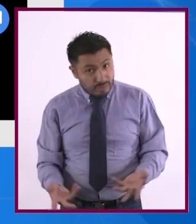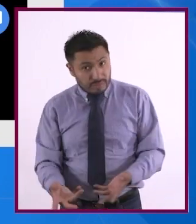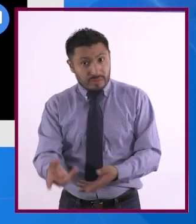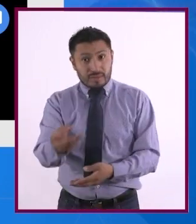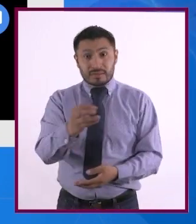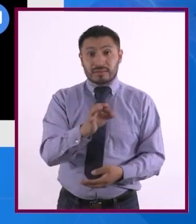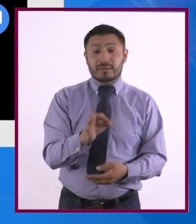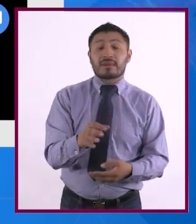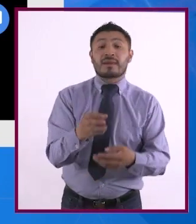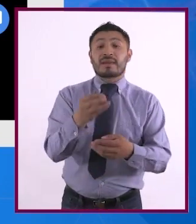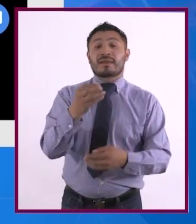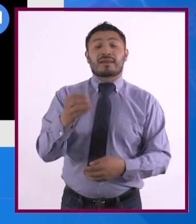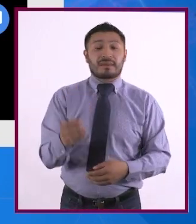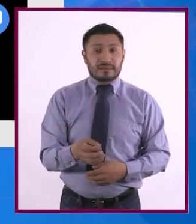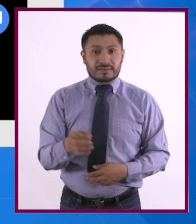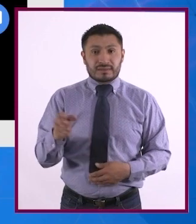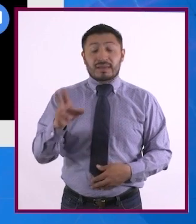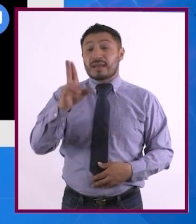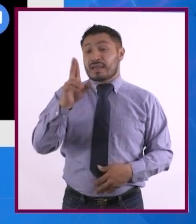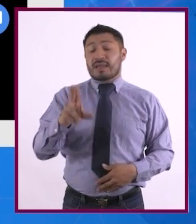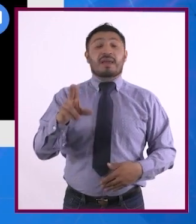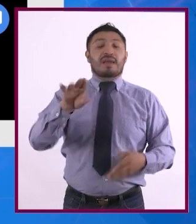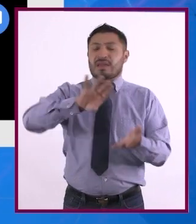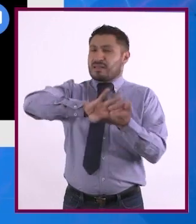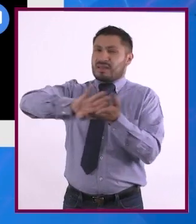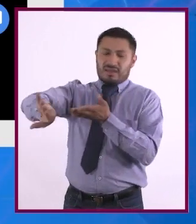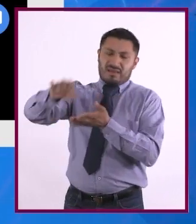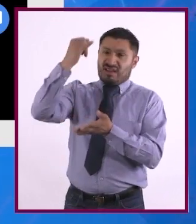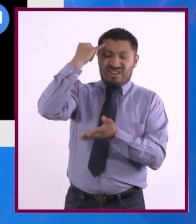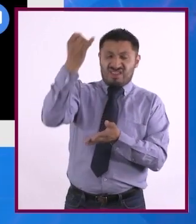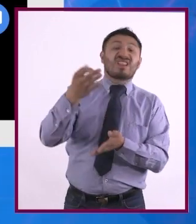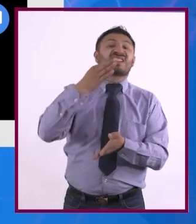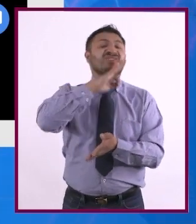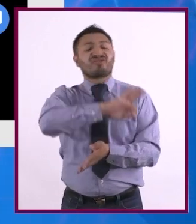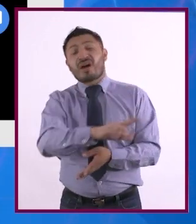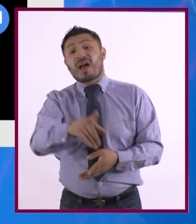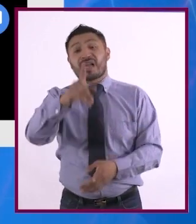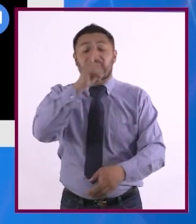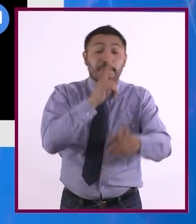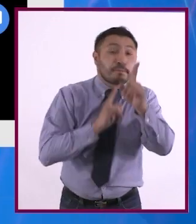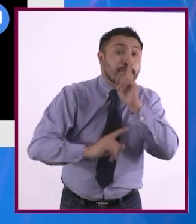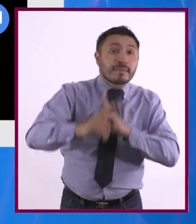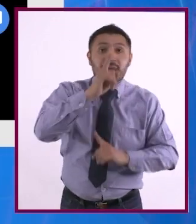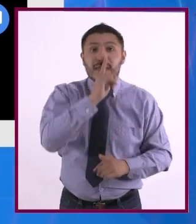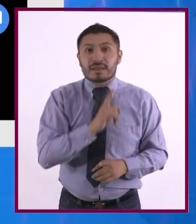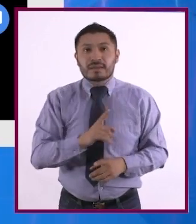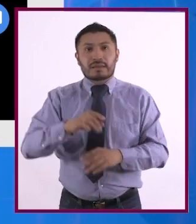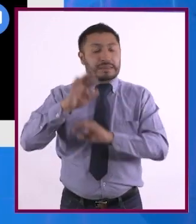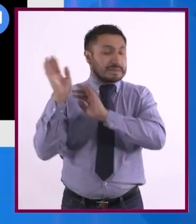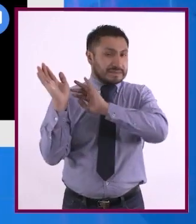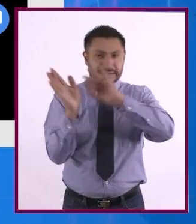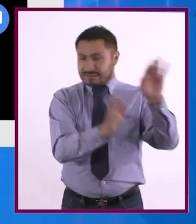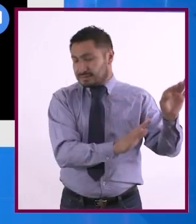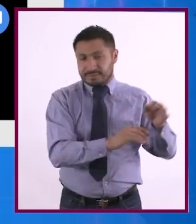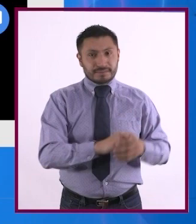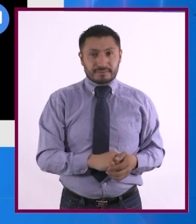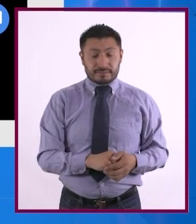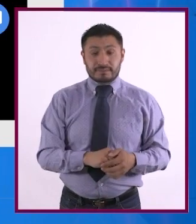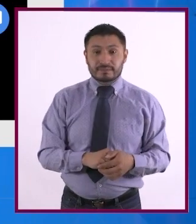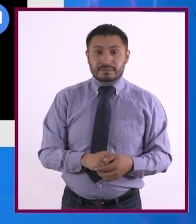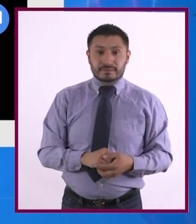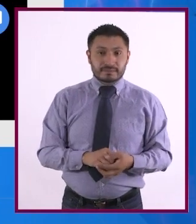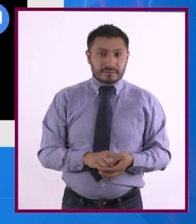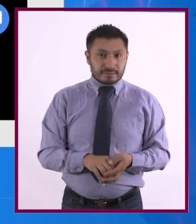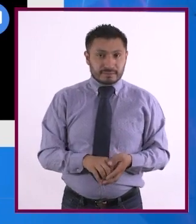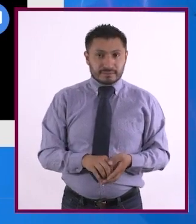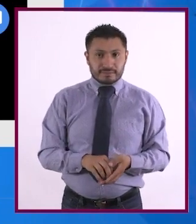que medien tabús o sin que medien creencias de ningún tipo que pueden, pues, qué es lo que está pasando, ¿no? También y